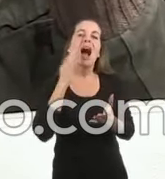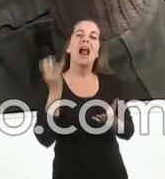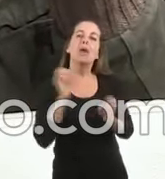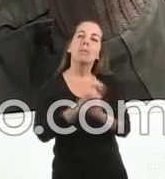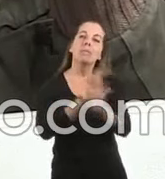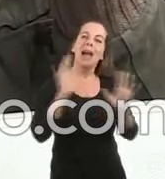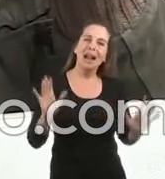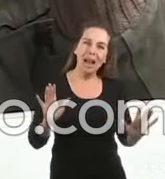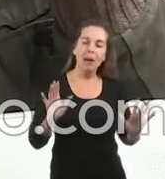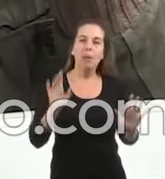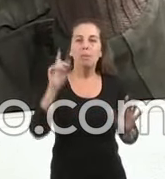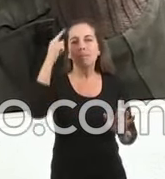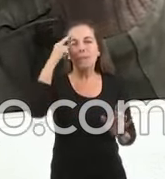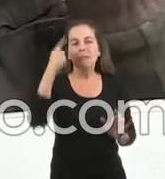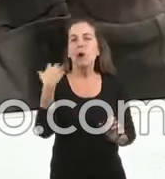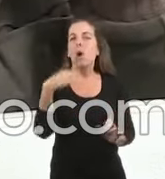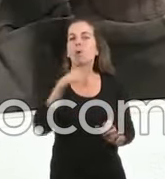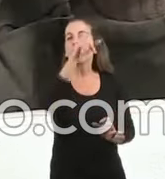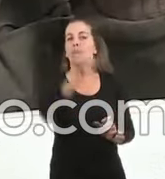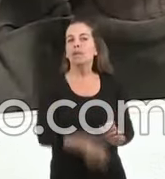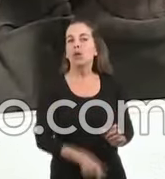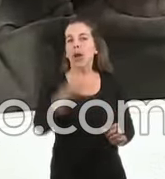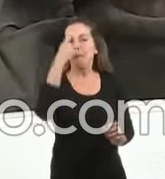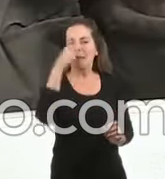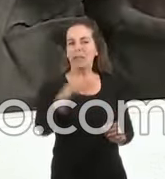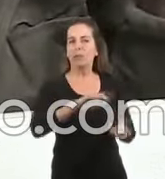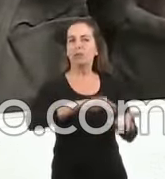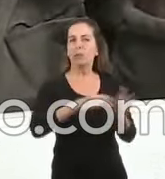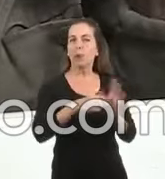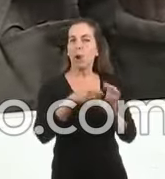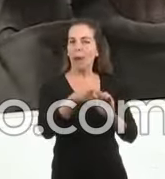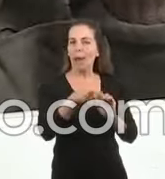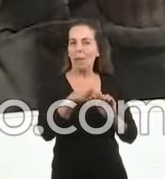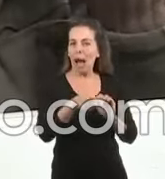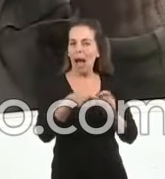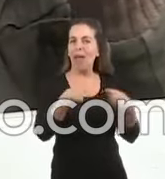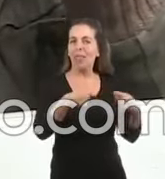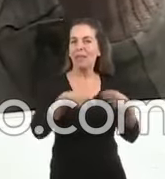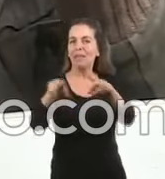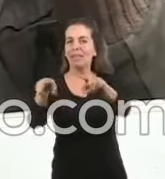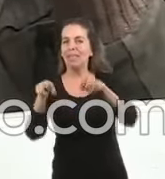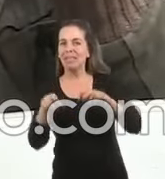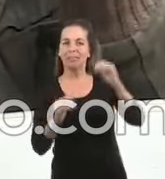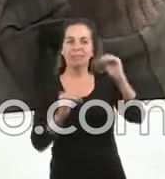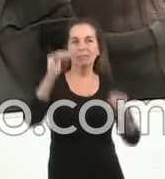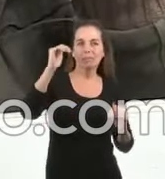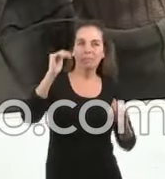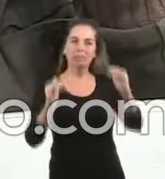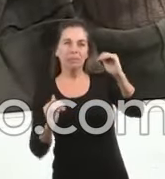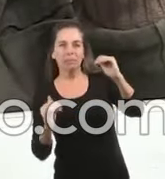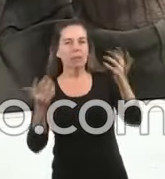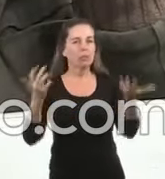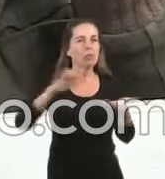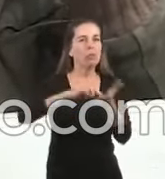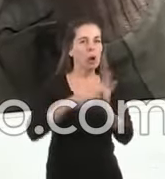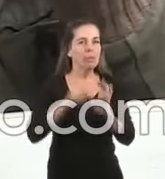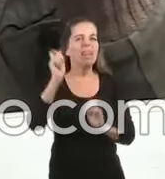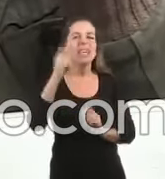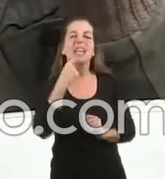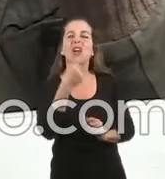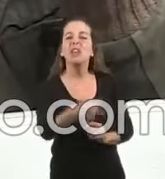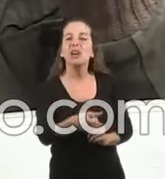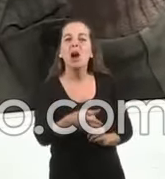que el único que piensa que el déficit fiscal es un problema es el presidente mile y algunos empresarios que lo aplauden eh Cristina Fernández de